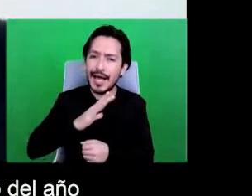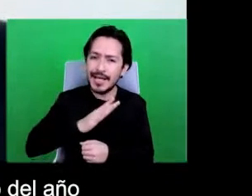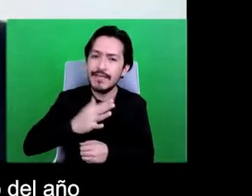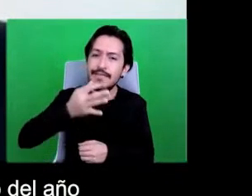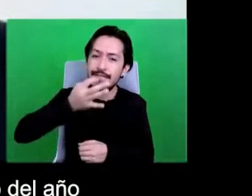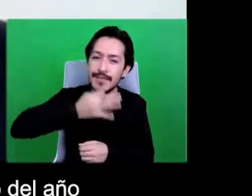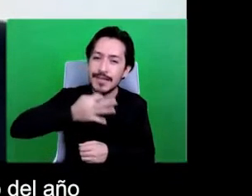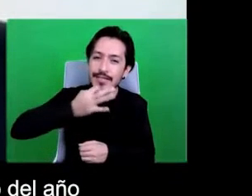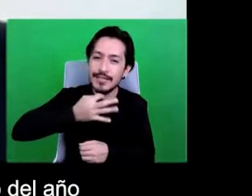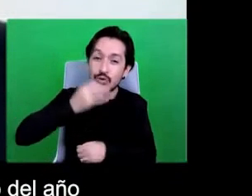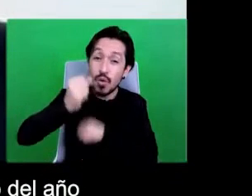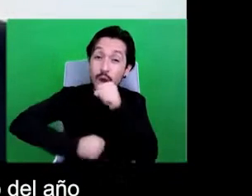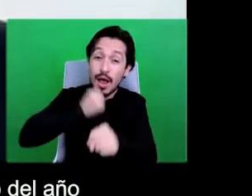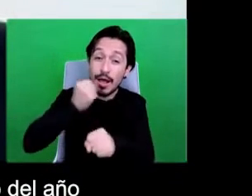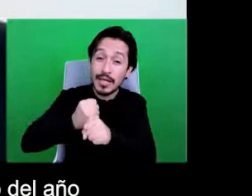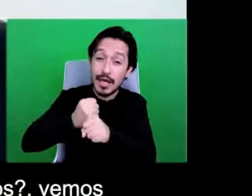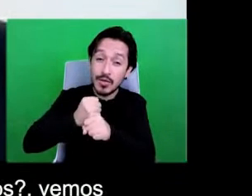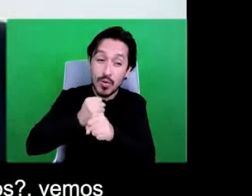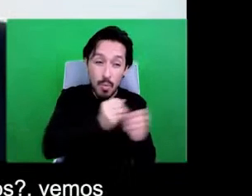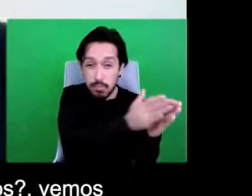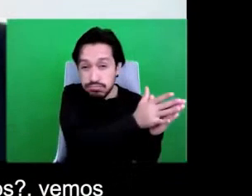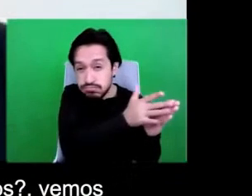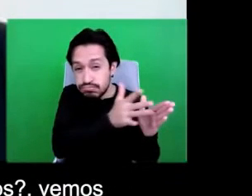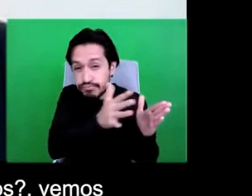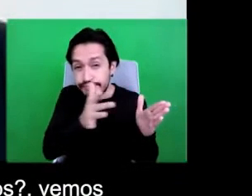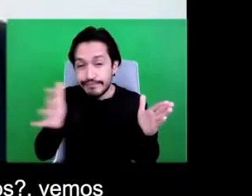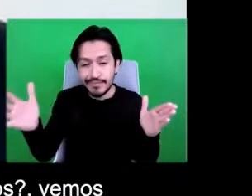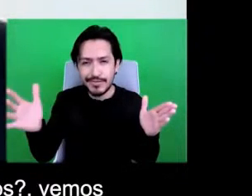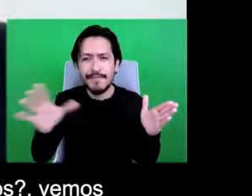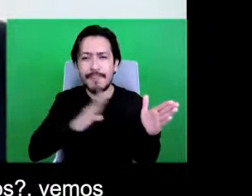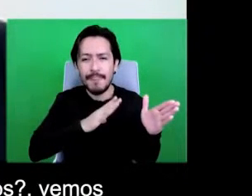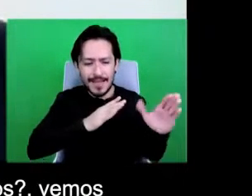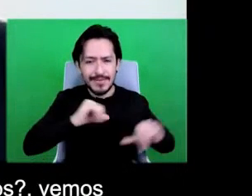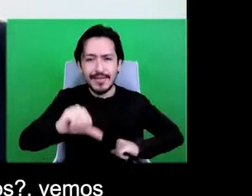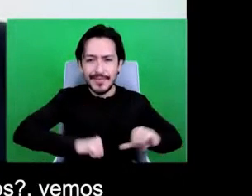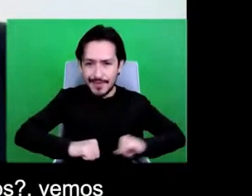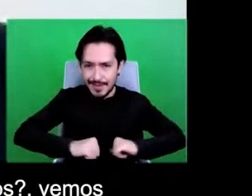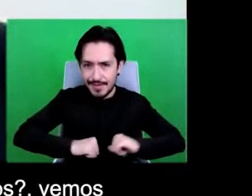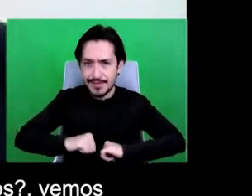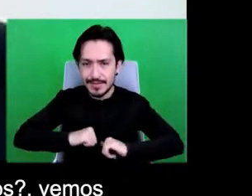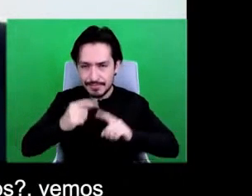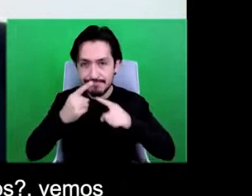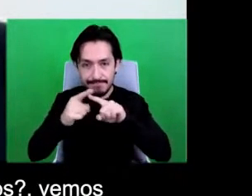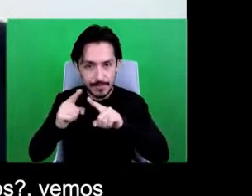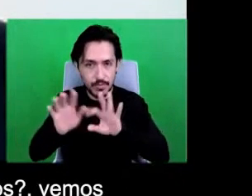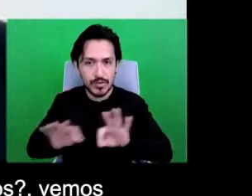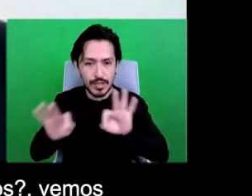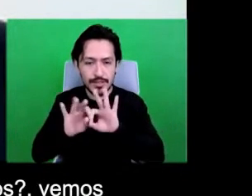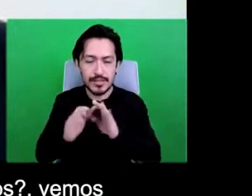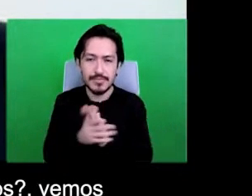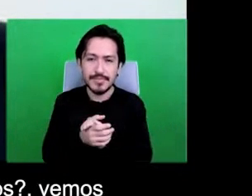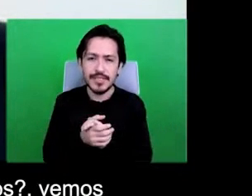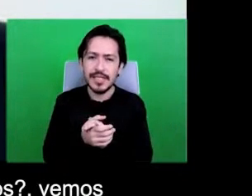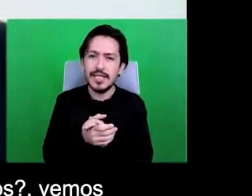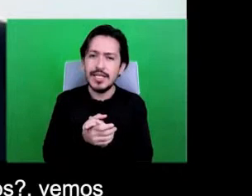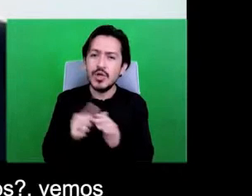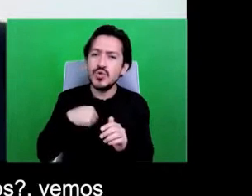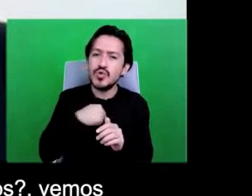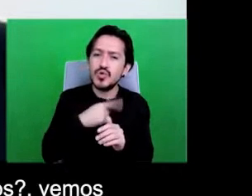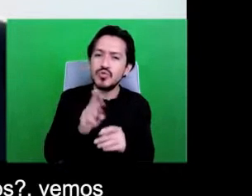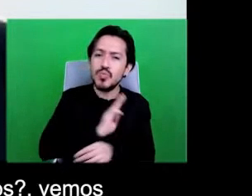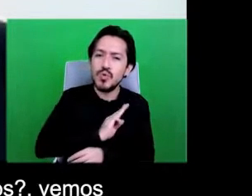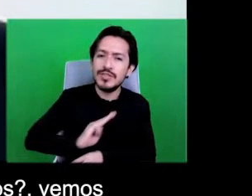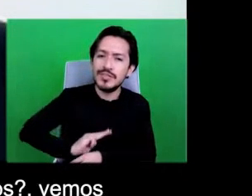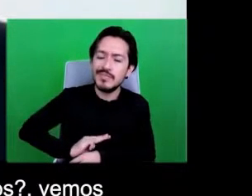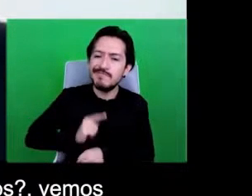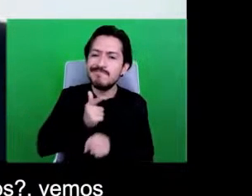largo del año, que nos dan una riqueza cultural pues importante. ¿Qué es lo que vemos como municipios? Vemos que la Secretaría